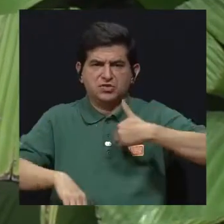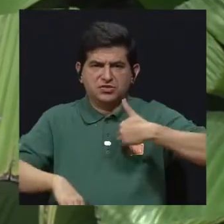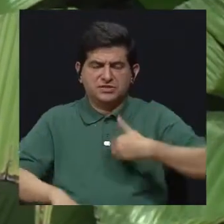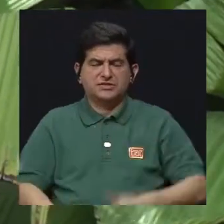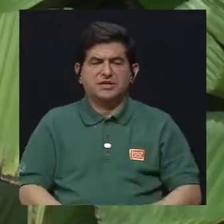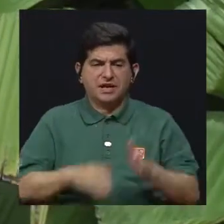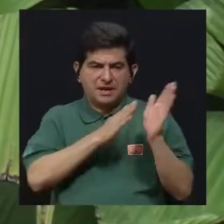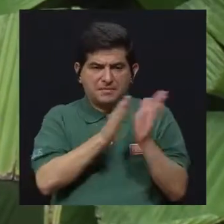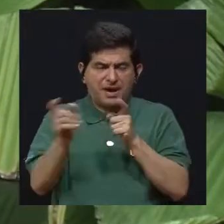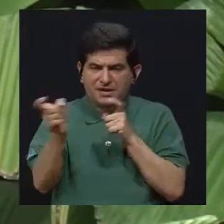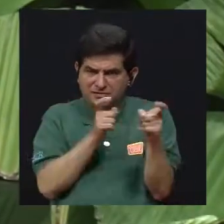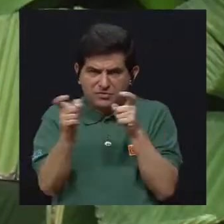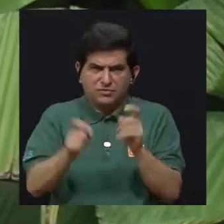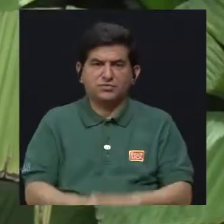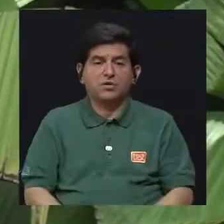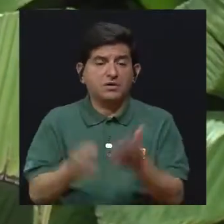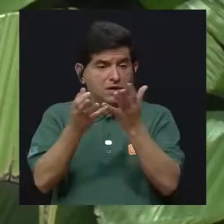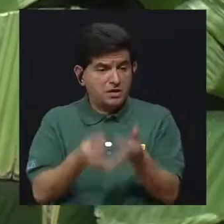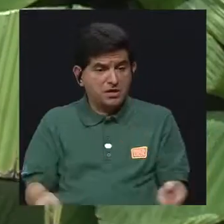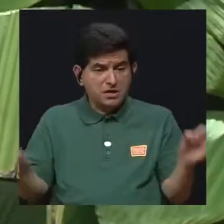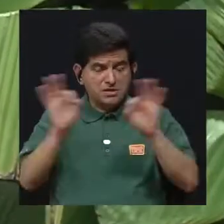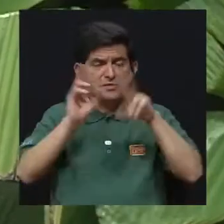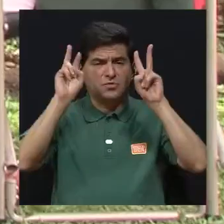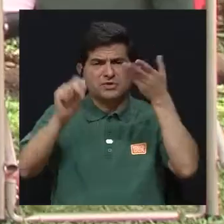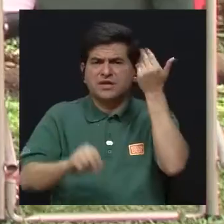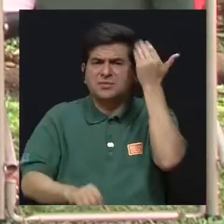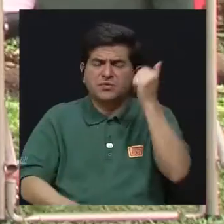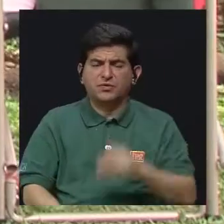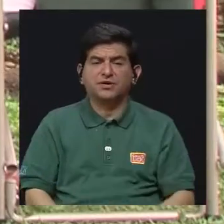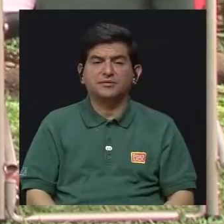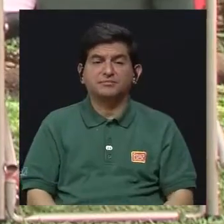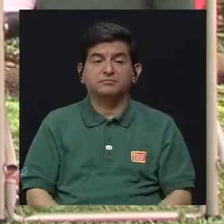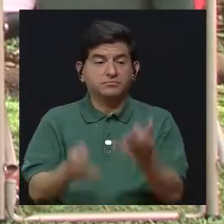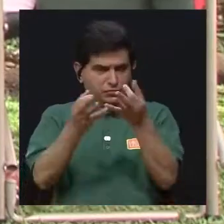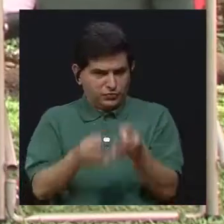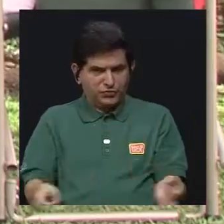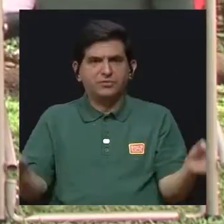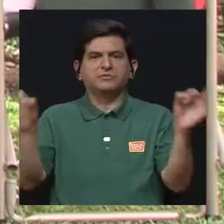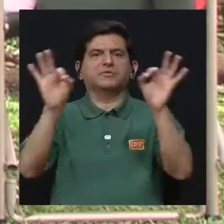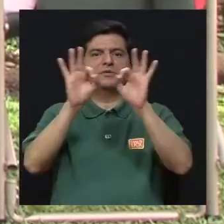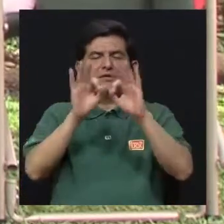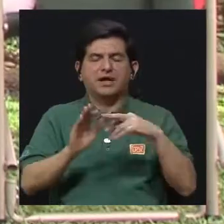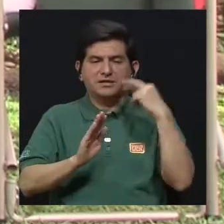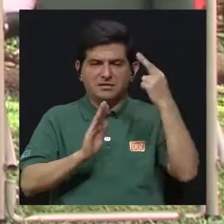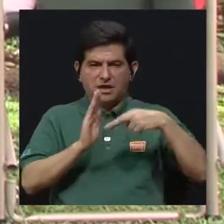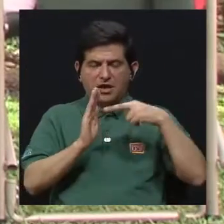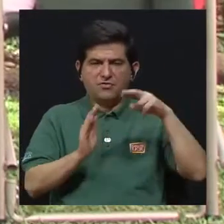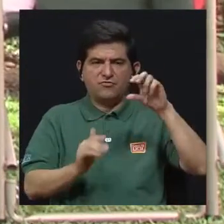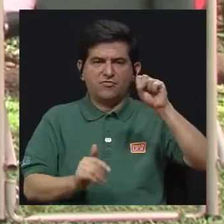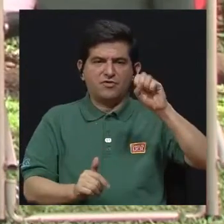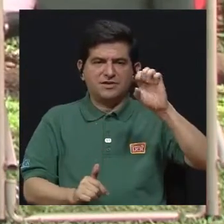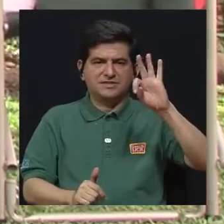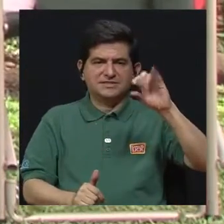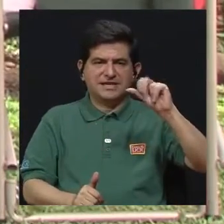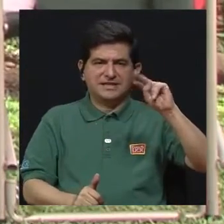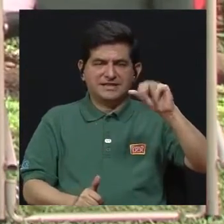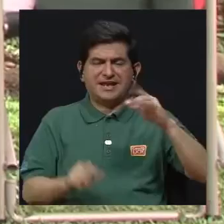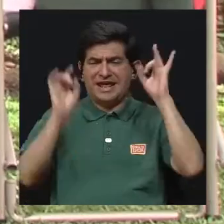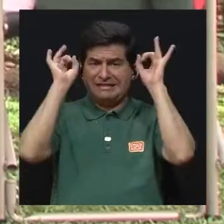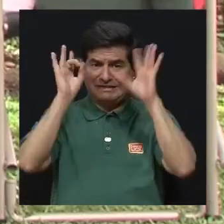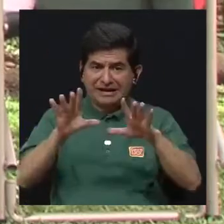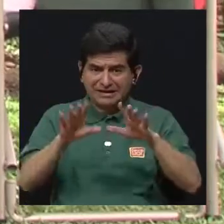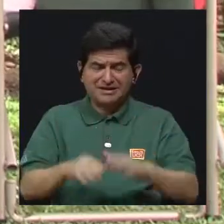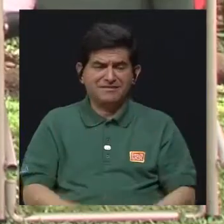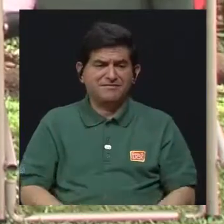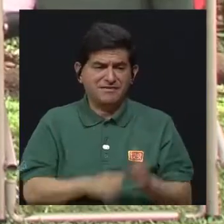cuenten con sus planes reguladores? ¿Y por qué es importante este tema? Fundamental. El papel de SETENA, nefasto. Y